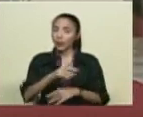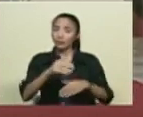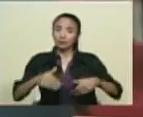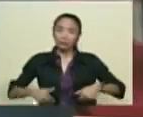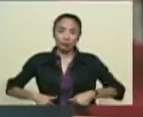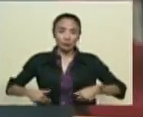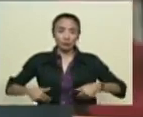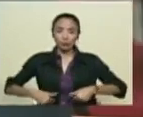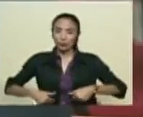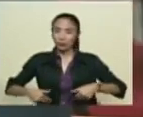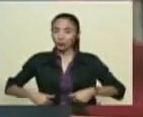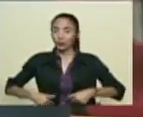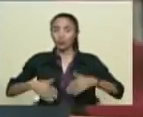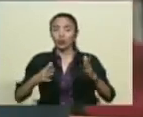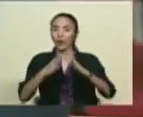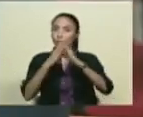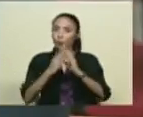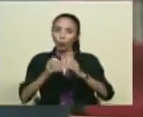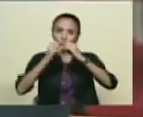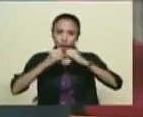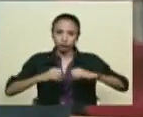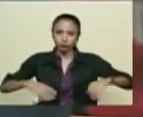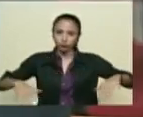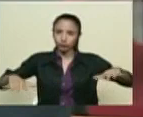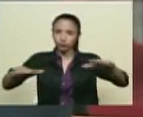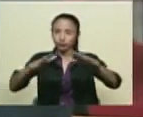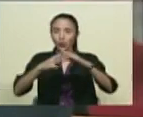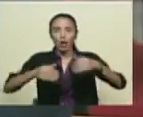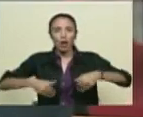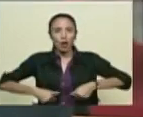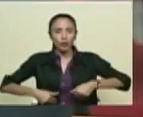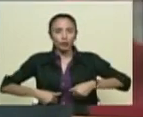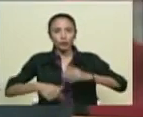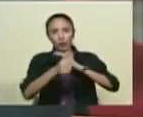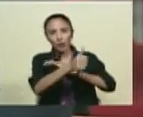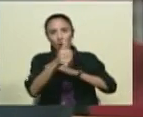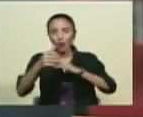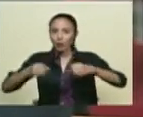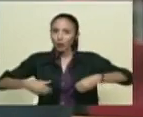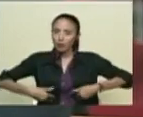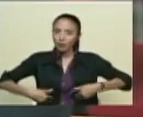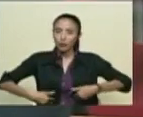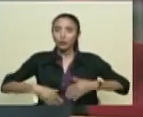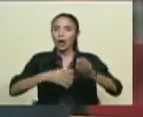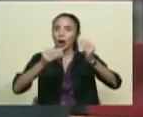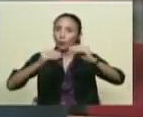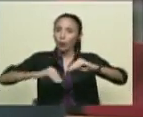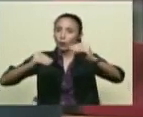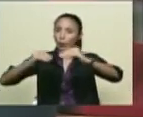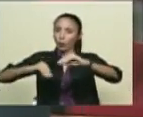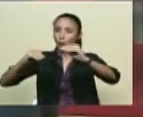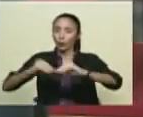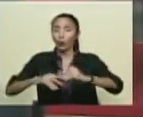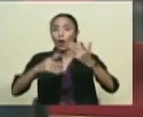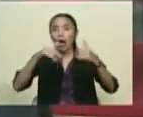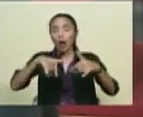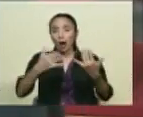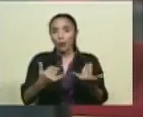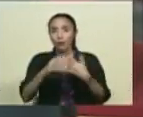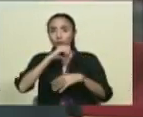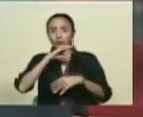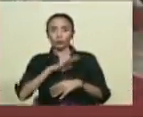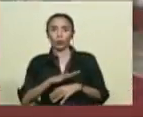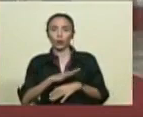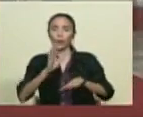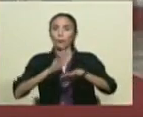que usted desplegó que fue posible llegar a este acuerdo que ha marcado un hito histórico. When I